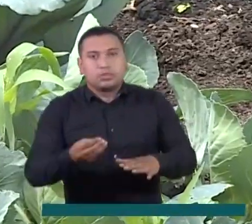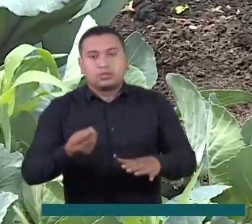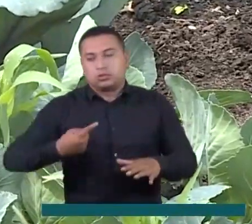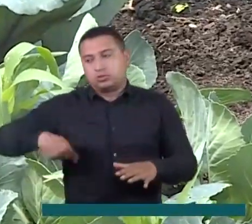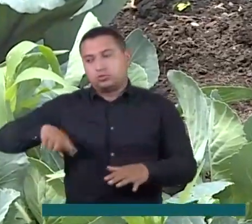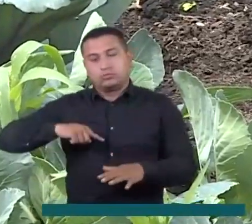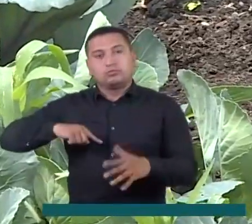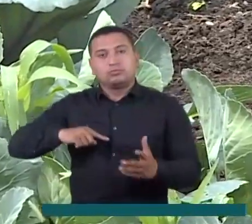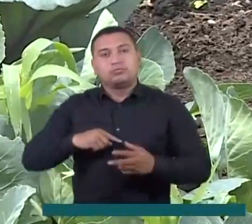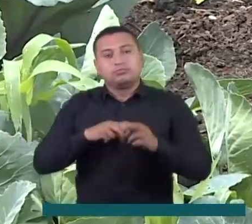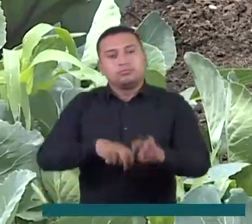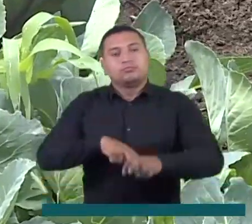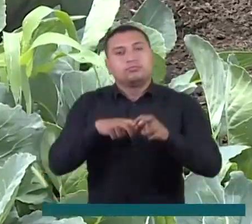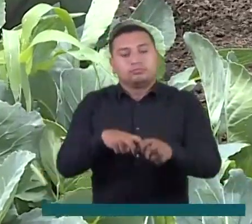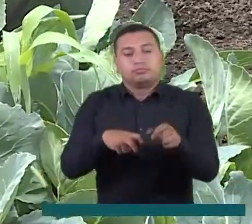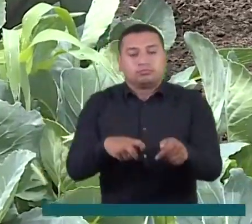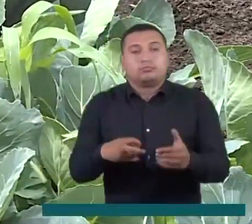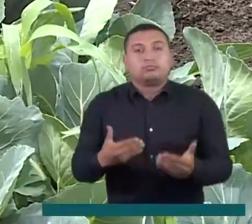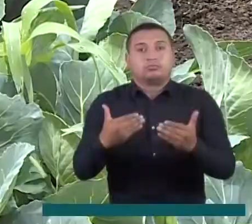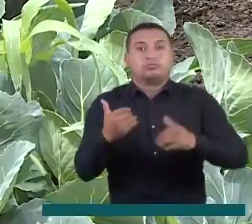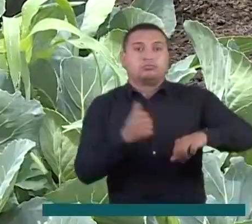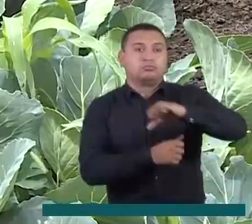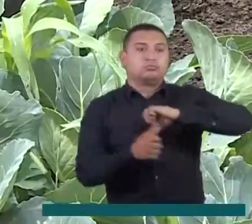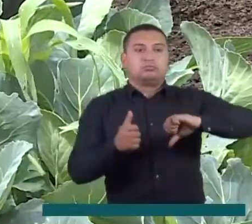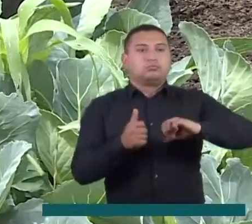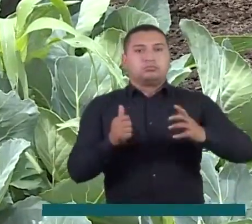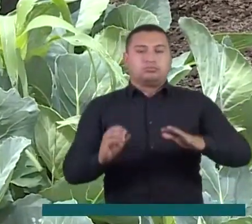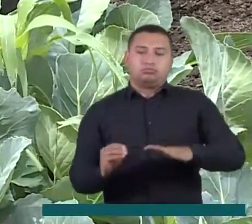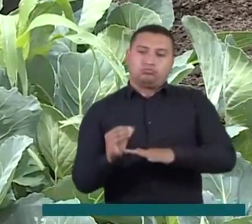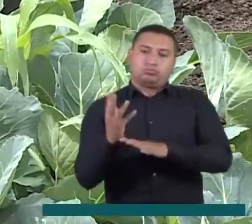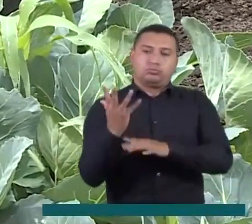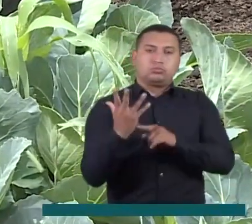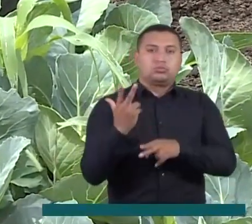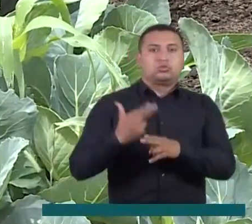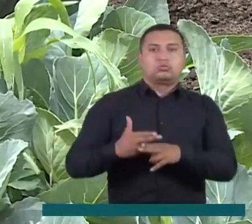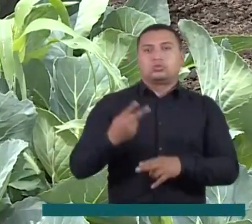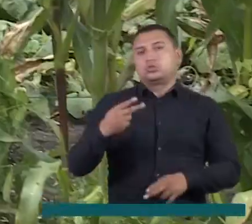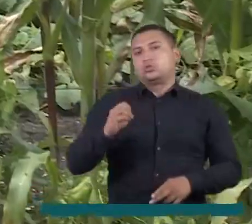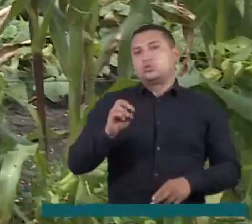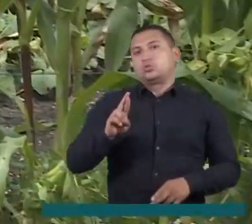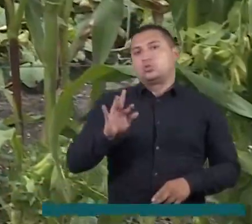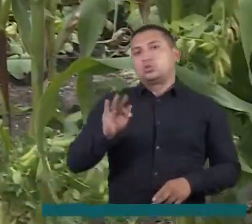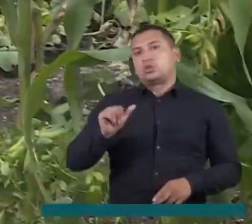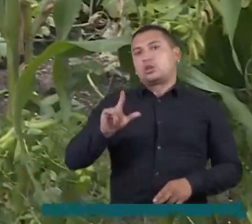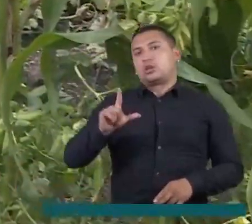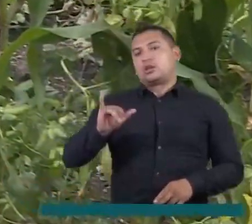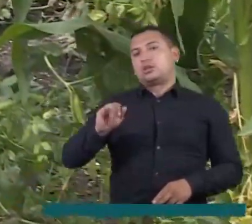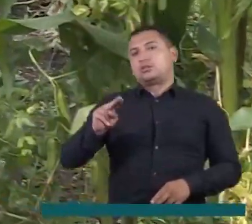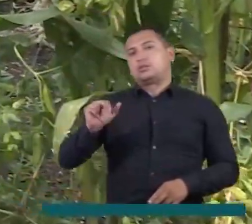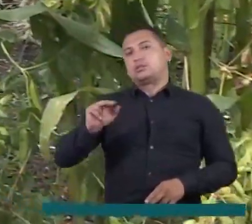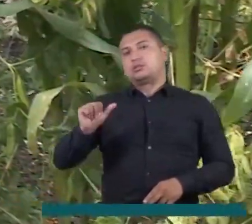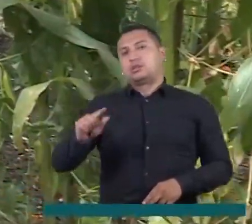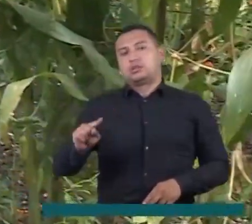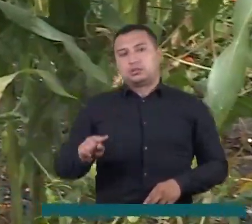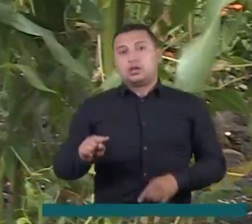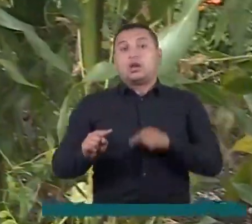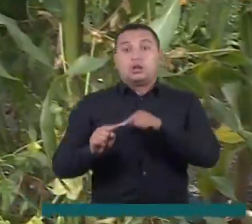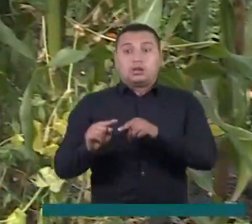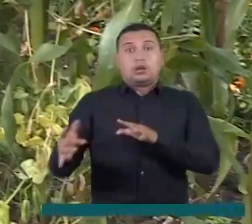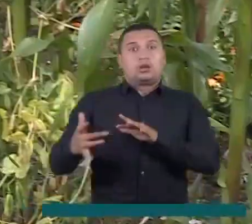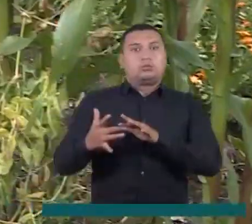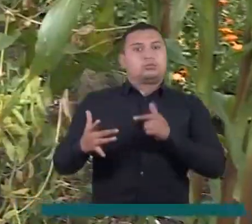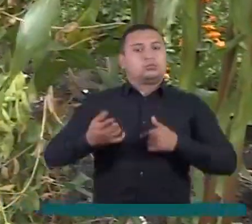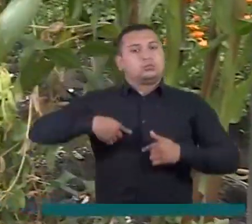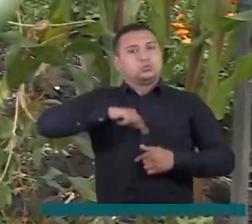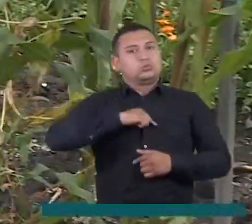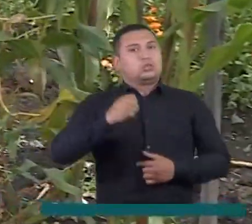que tenemos para nuestras hortalizas y pues de ahí nosotros ganamos nuestro sustento. Antes de ser entregados, estos productos